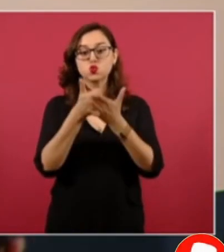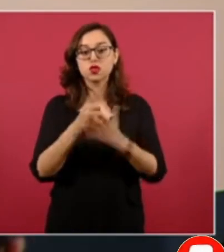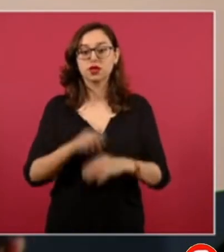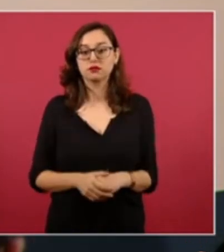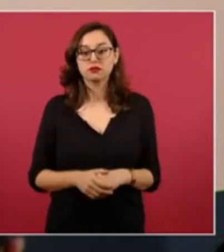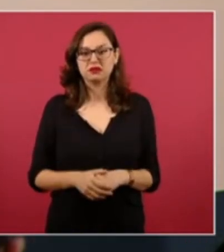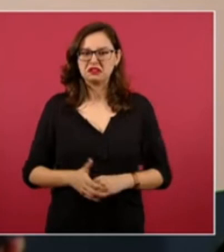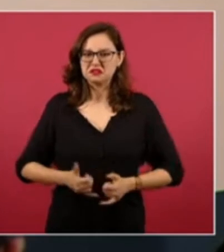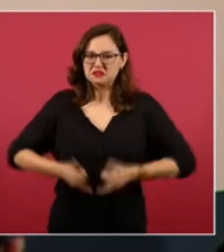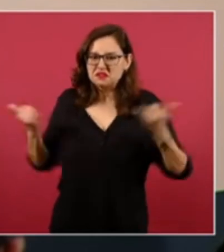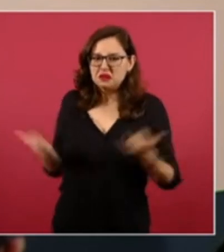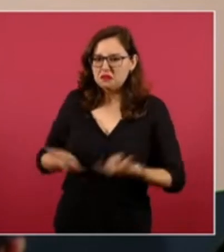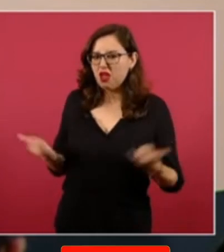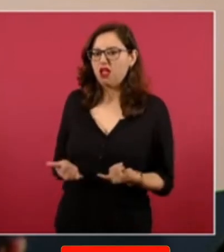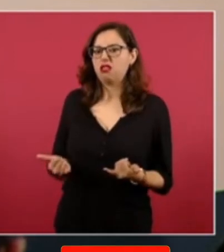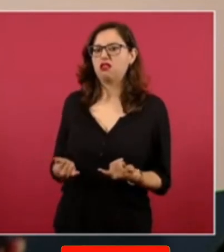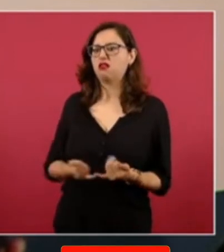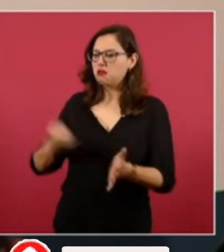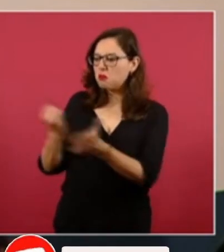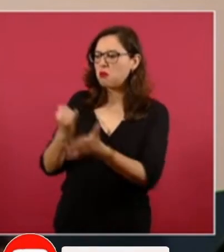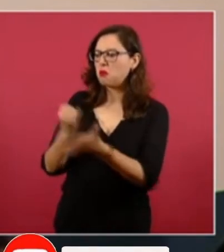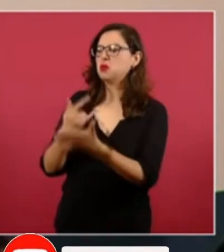aferrarse a